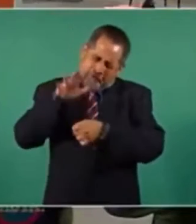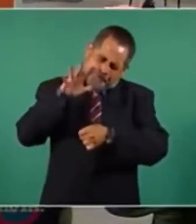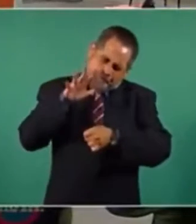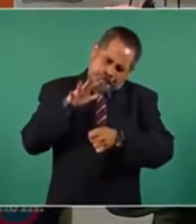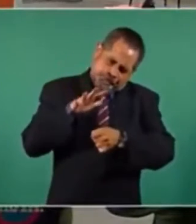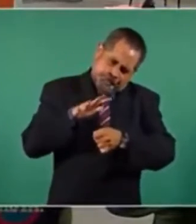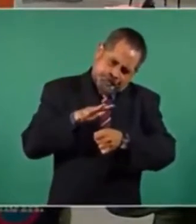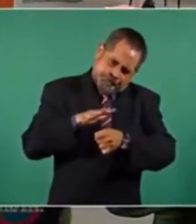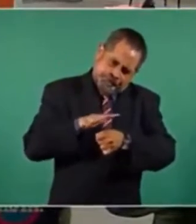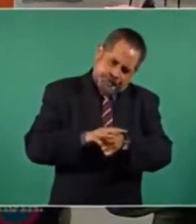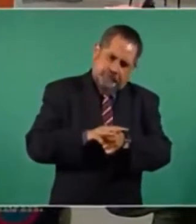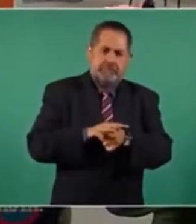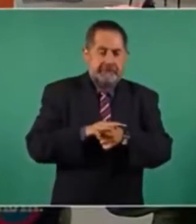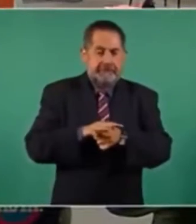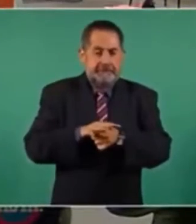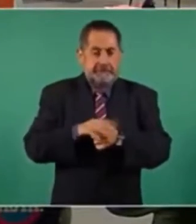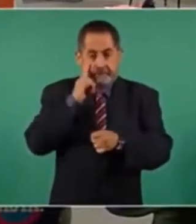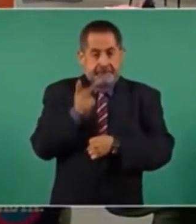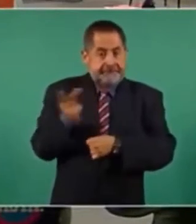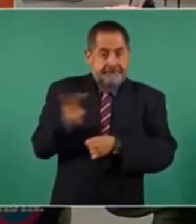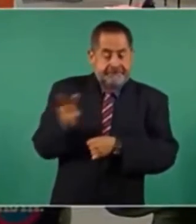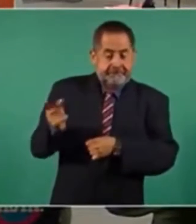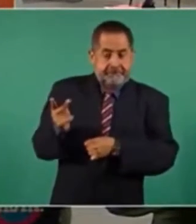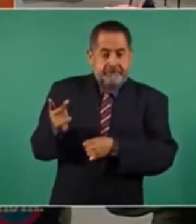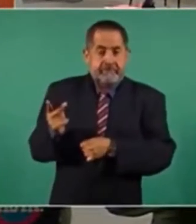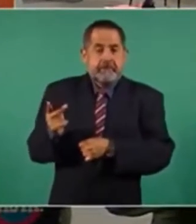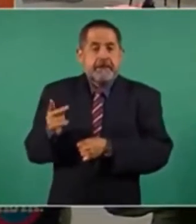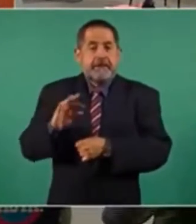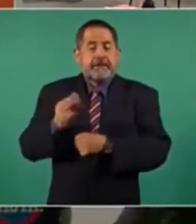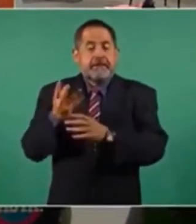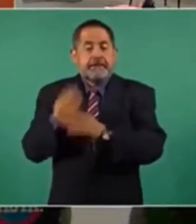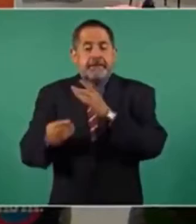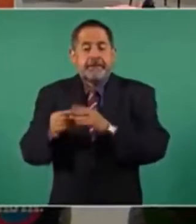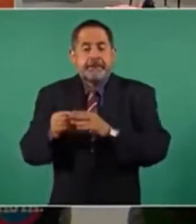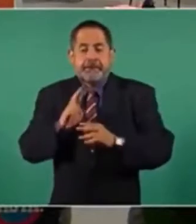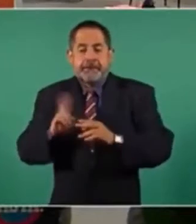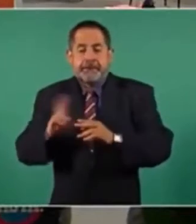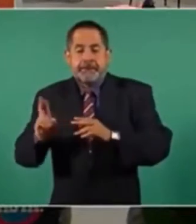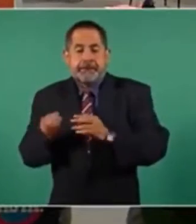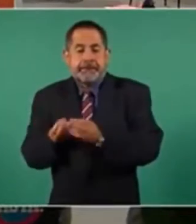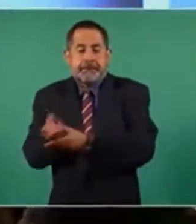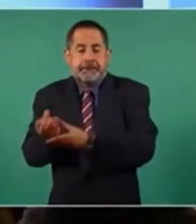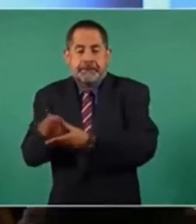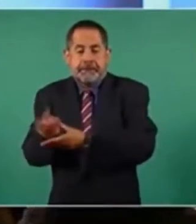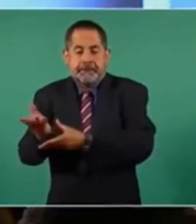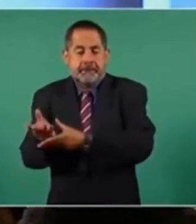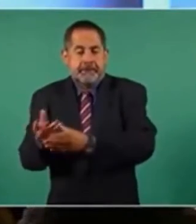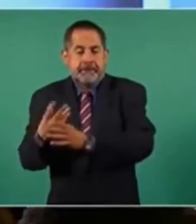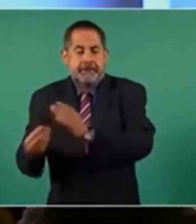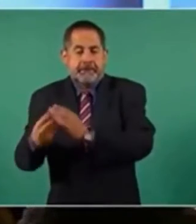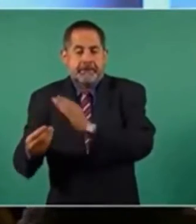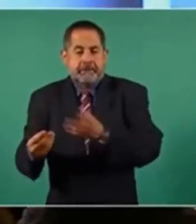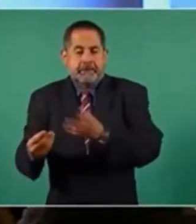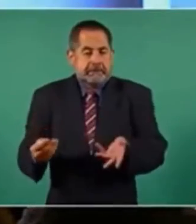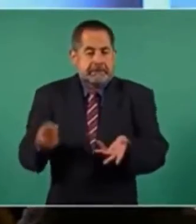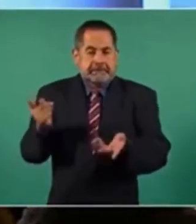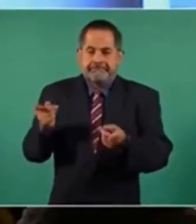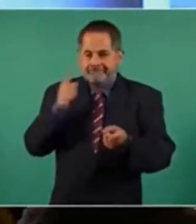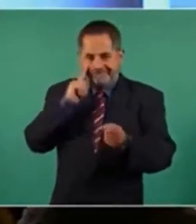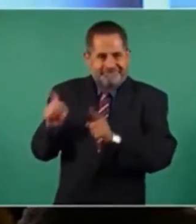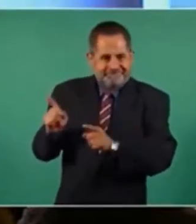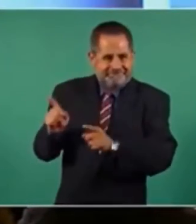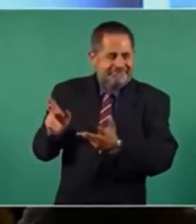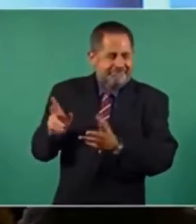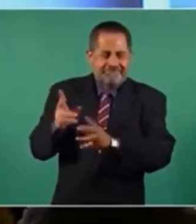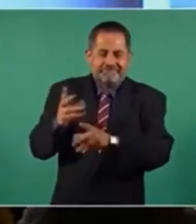cómo este cilindro y este tienen agujeros. Al meterles la presión del agua, se da la filtración.